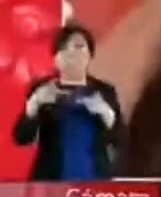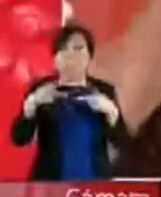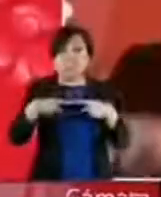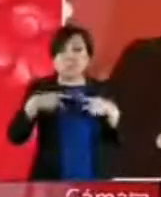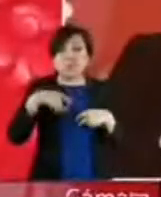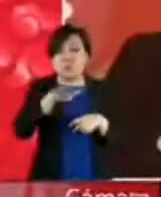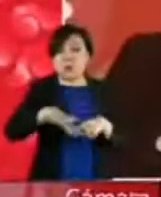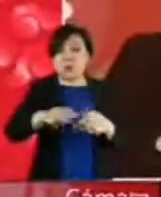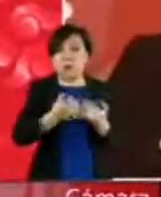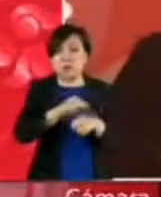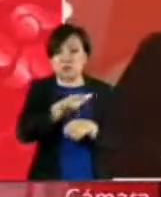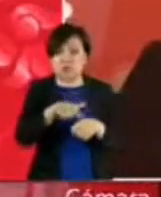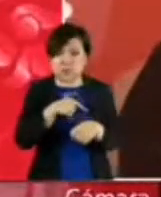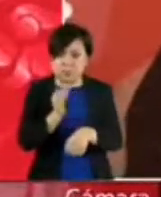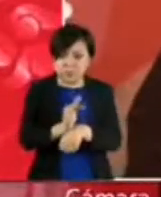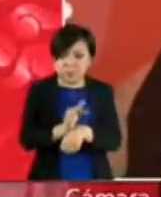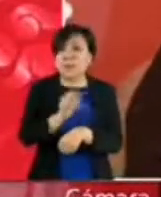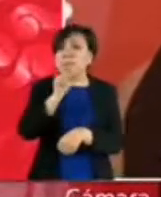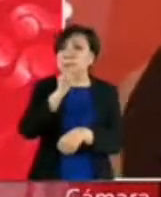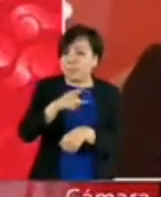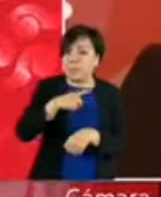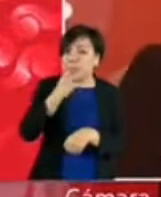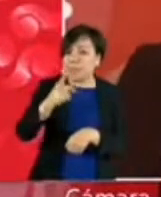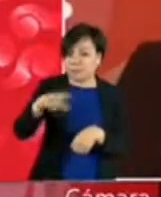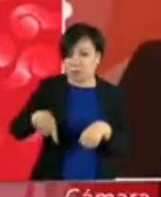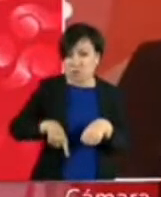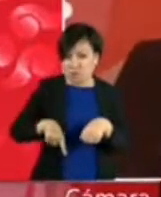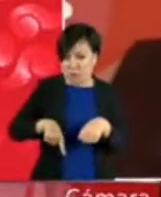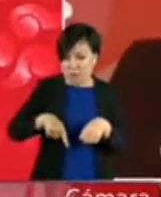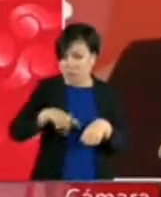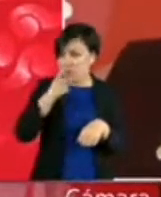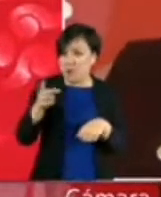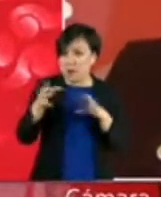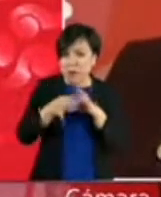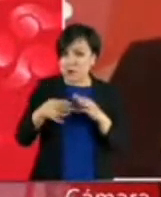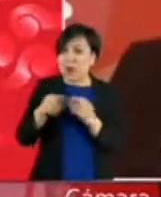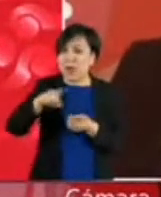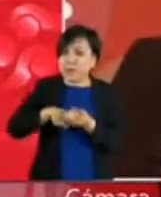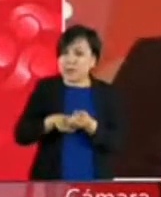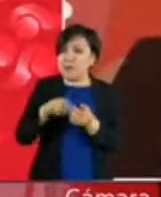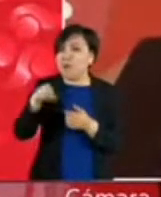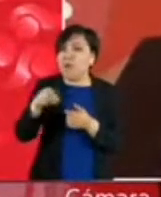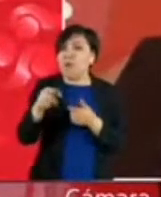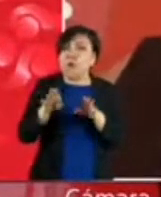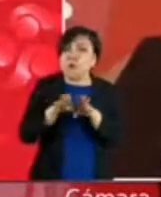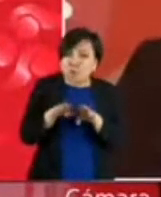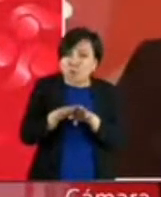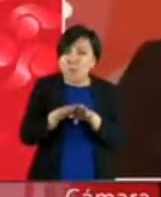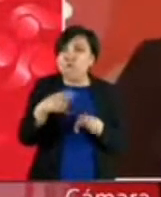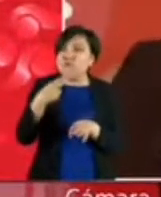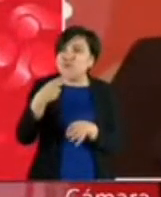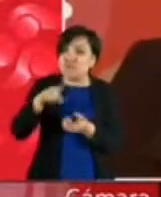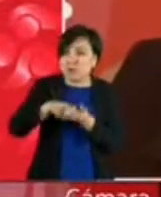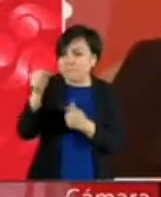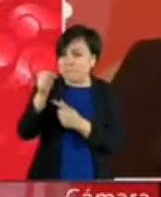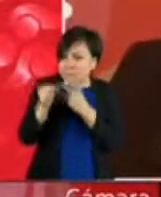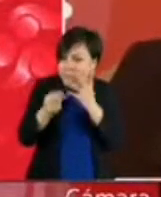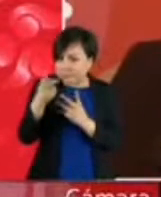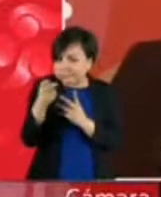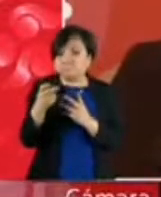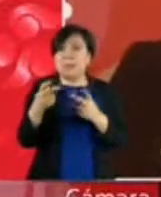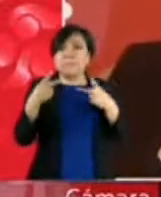social. Asimismo, señala que los gobiernos, al tener un funcionamiento claro de los mercados, protegen los derechos y